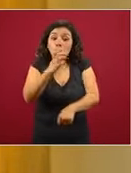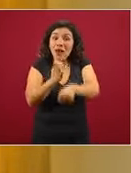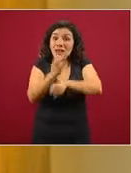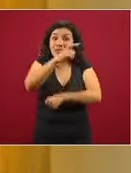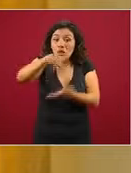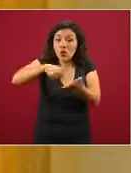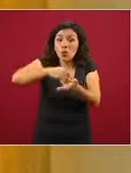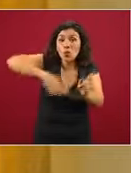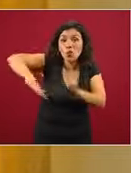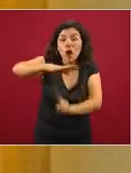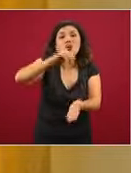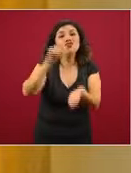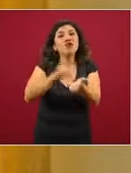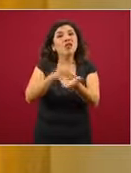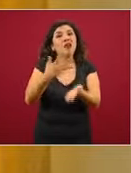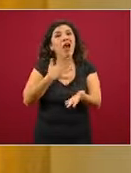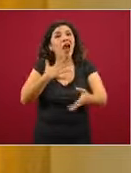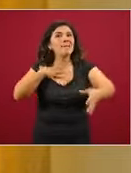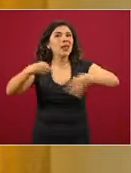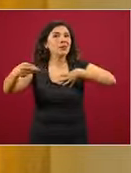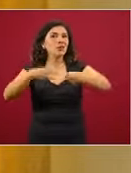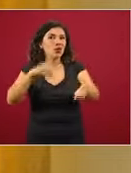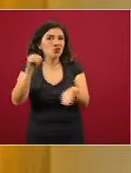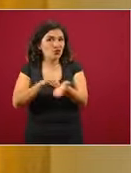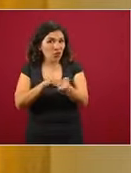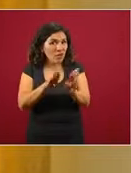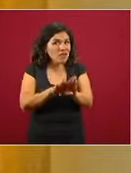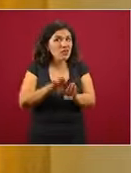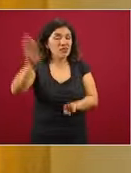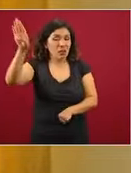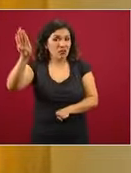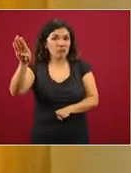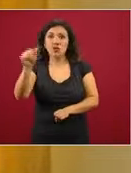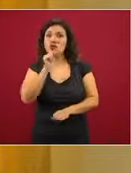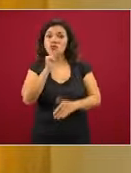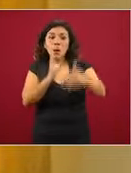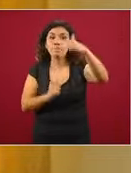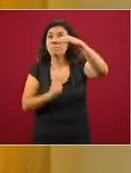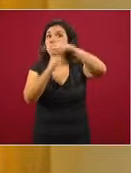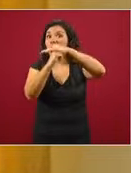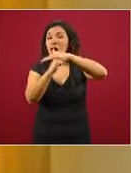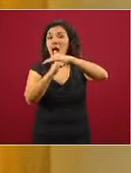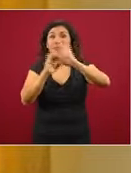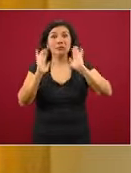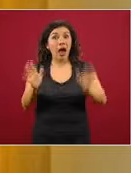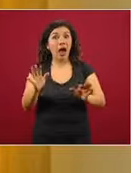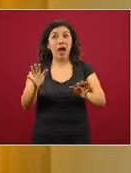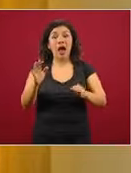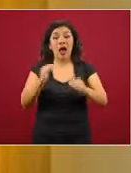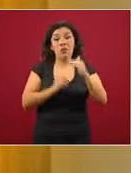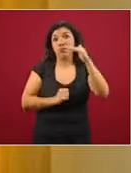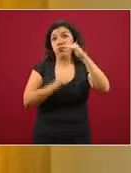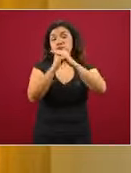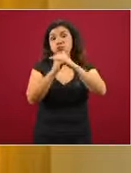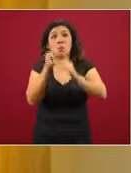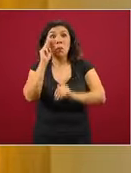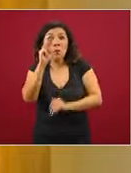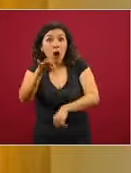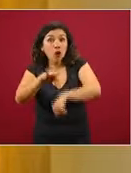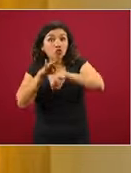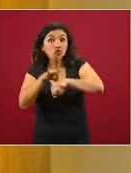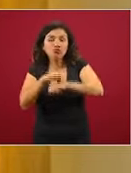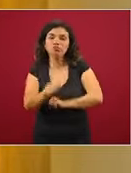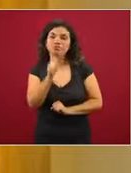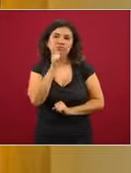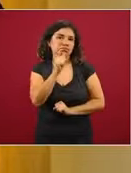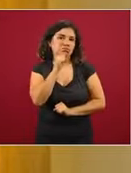la epidemia todavía está en fase ascendente, no ha llegado todavía a un acme al menos visible,